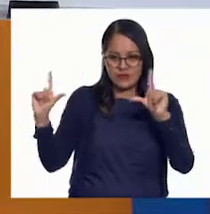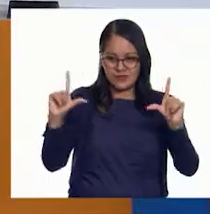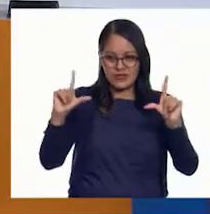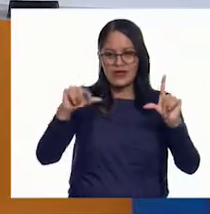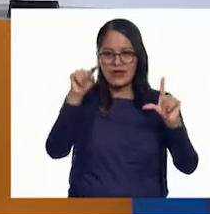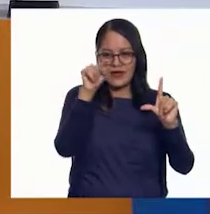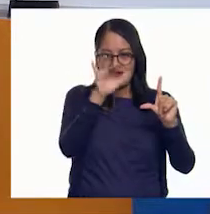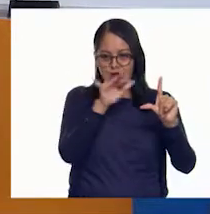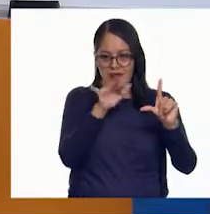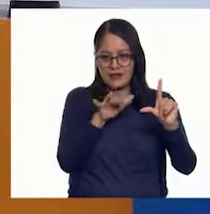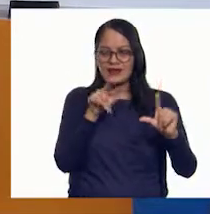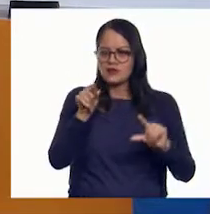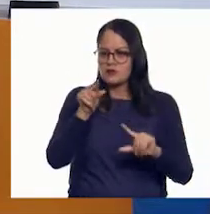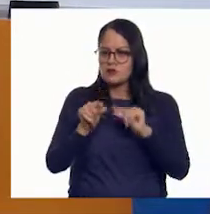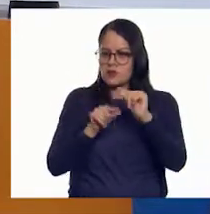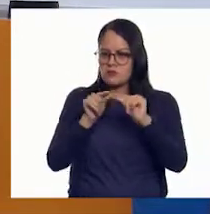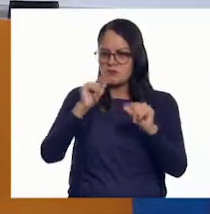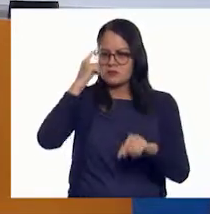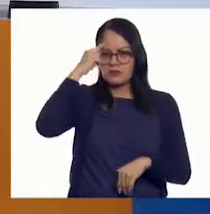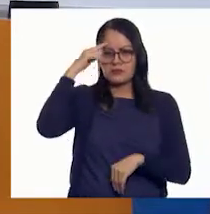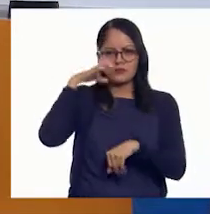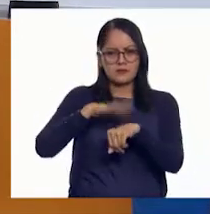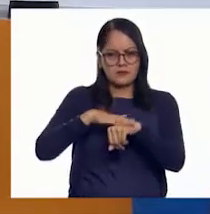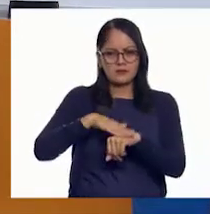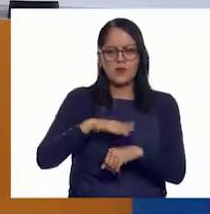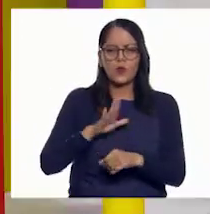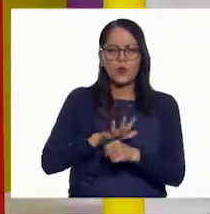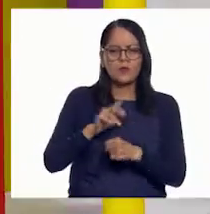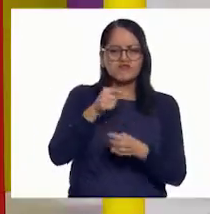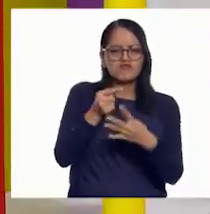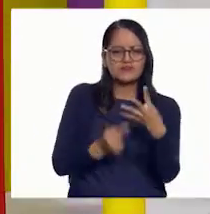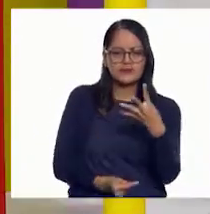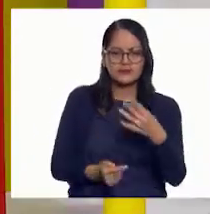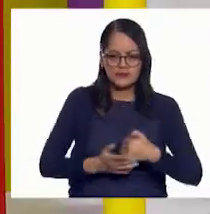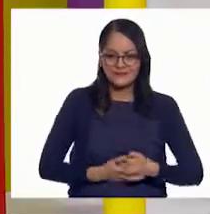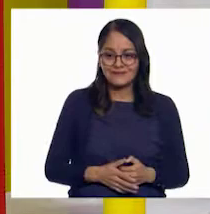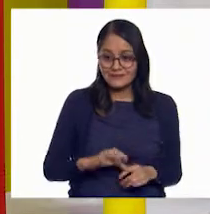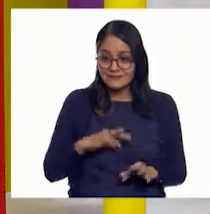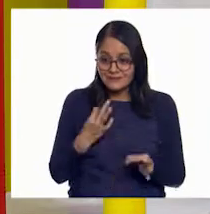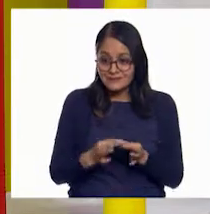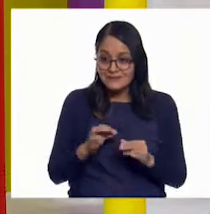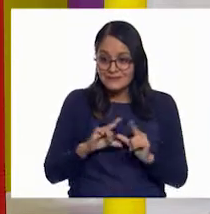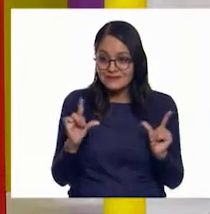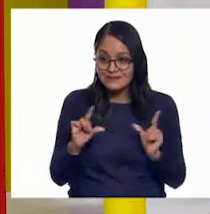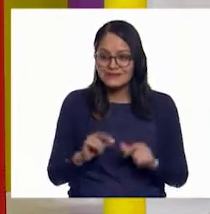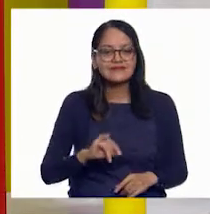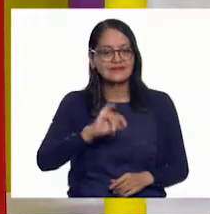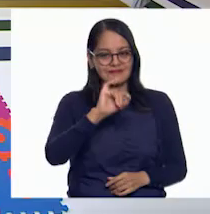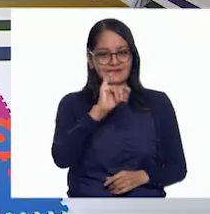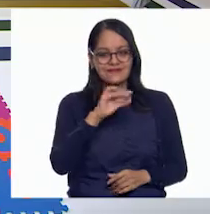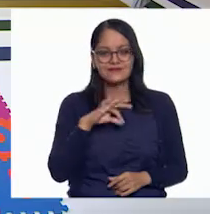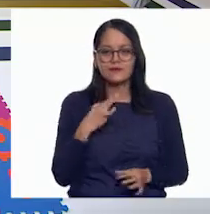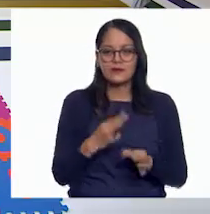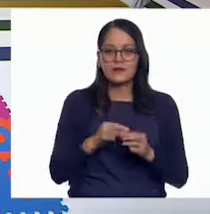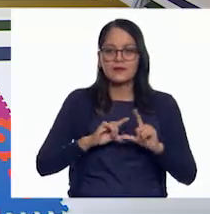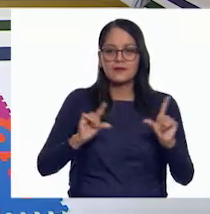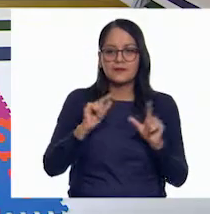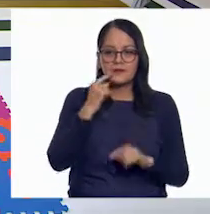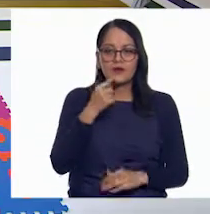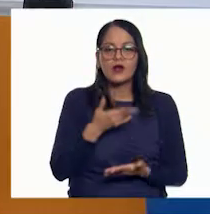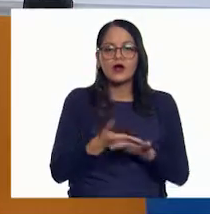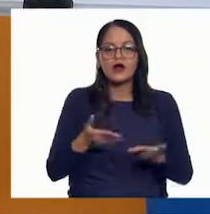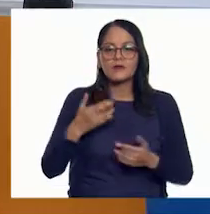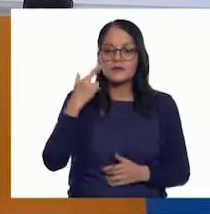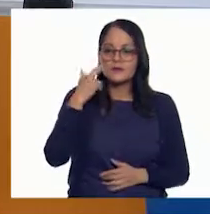vas recordando los puntos que hay que considerar. Ok. ¿Vale? ¿Lista? Sí, estoy lista. Ok, perfecto. Entonces vamos a ver de nuevo la